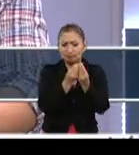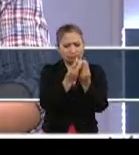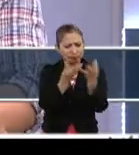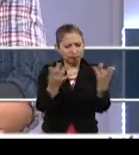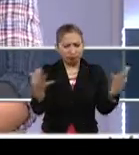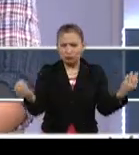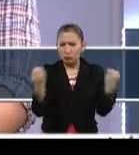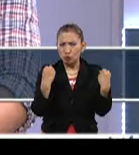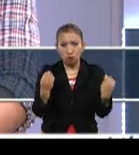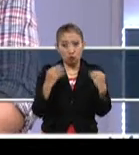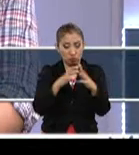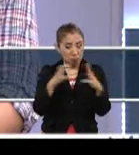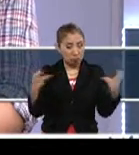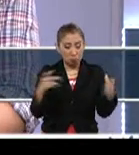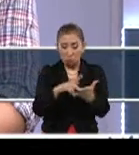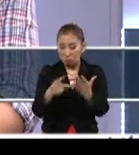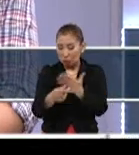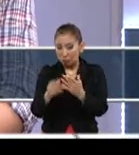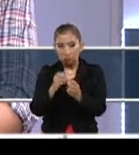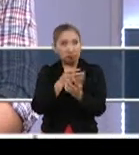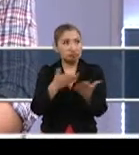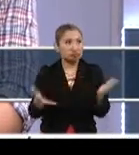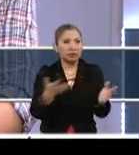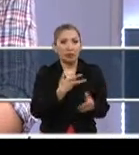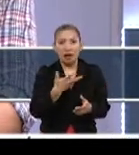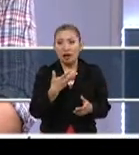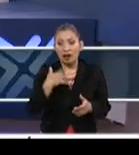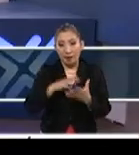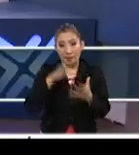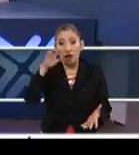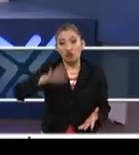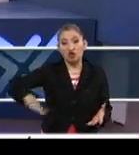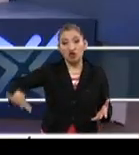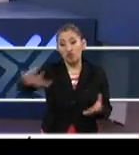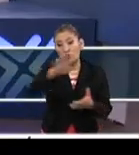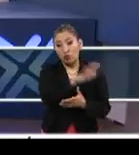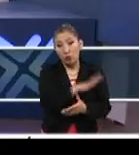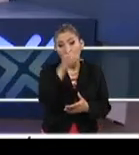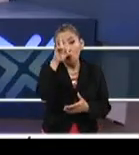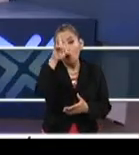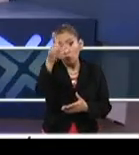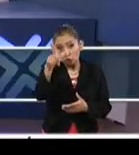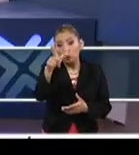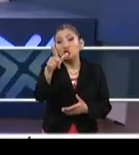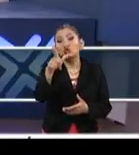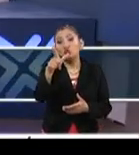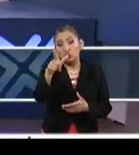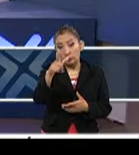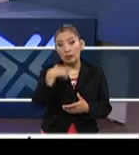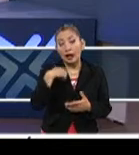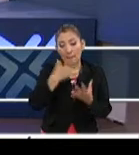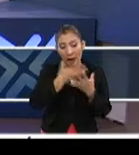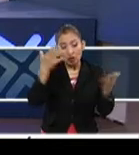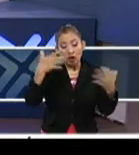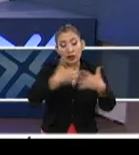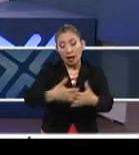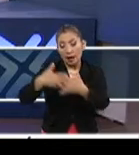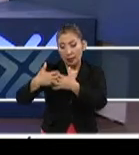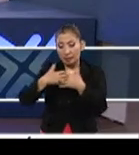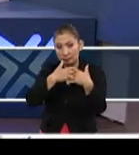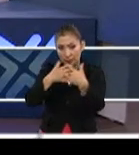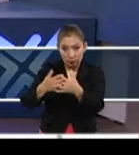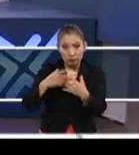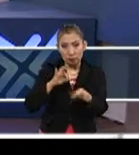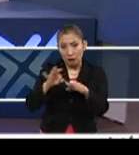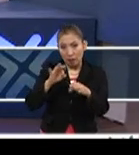¿no? Es muy, muy grande. Abarca una gran parte del espectro de la luz, la cantidad, los instrumentos con